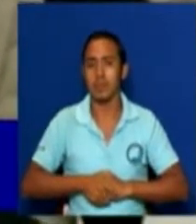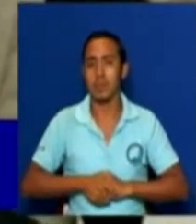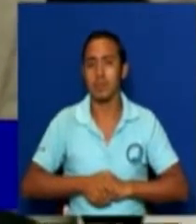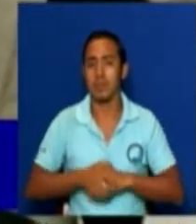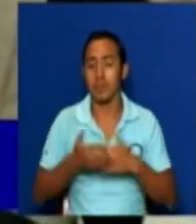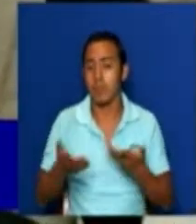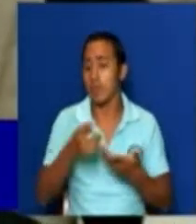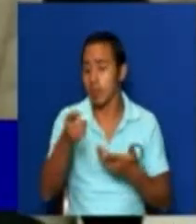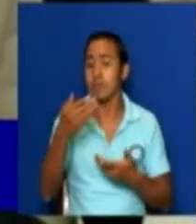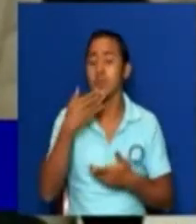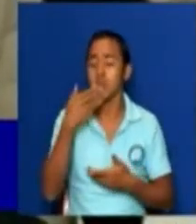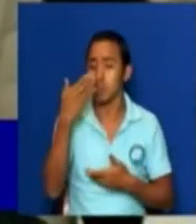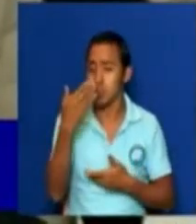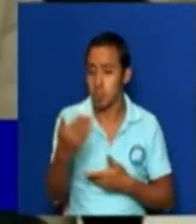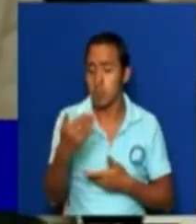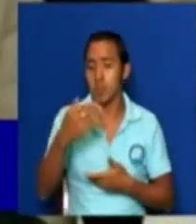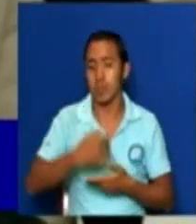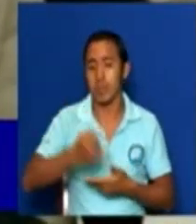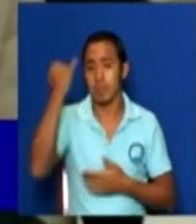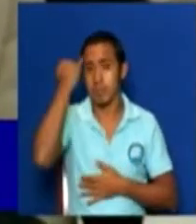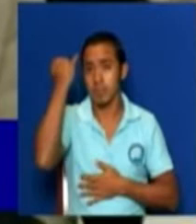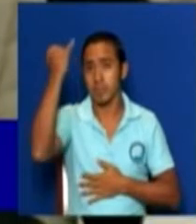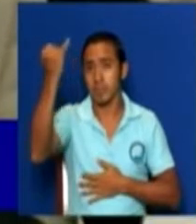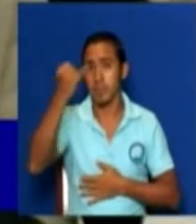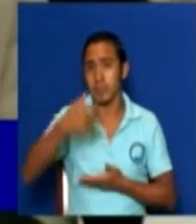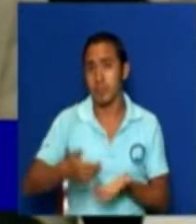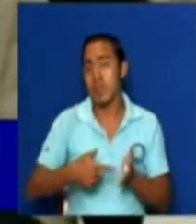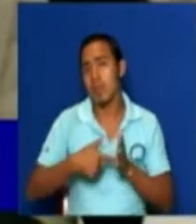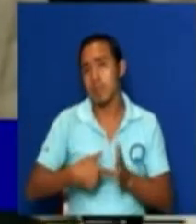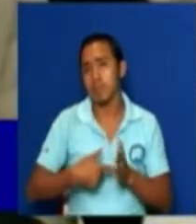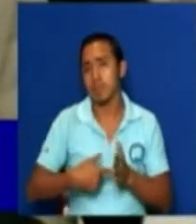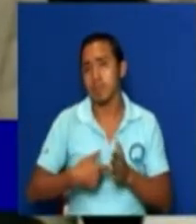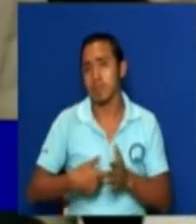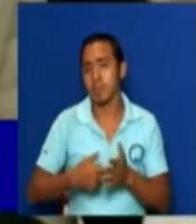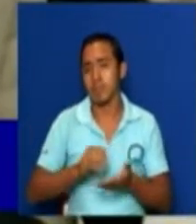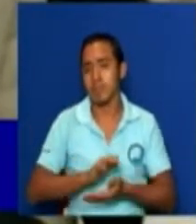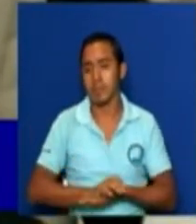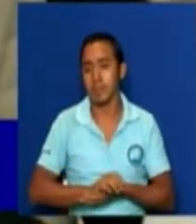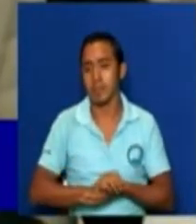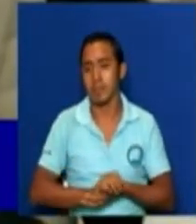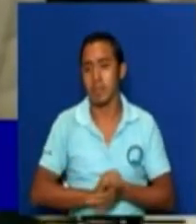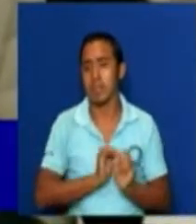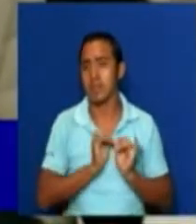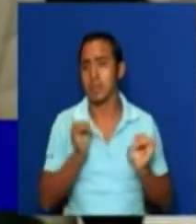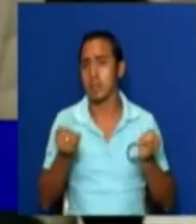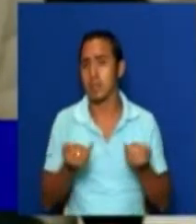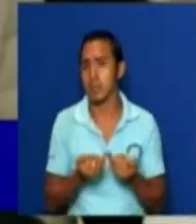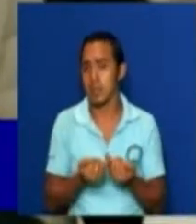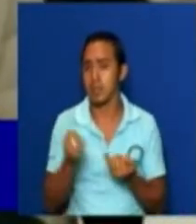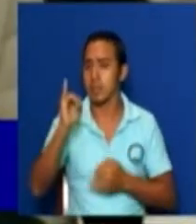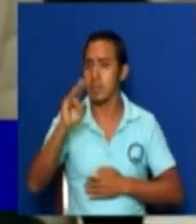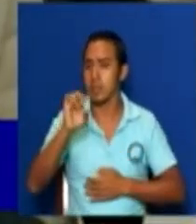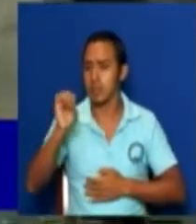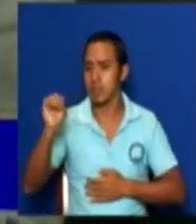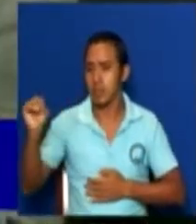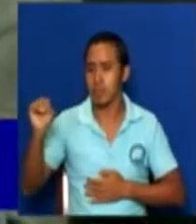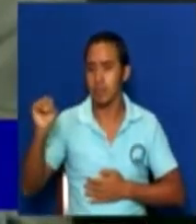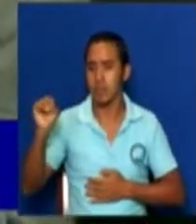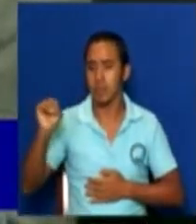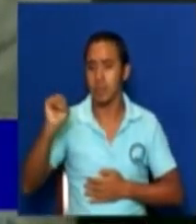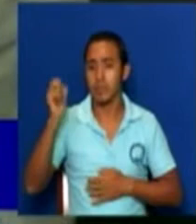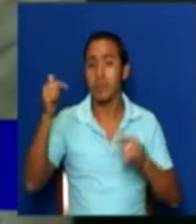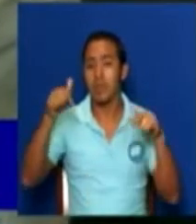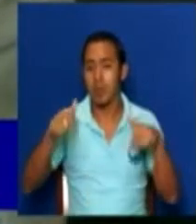es válida esa propuesta. Por ejemplo, el Instituto Nicaragüense de Seguridad Social está